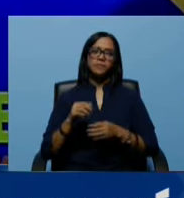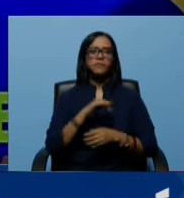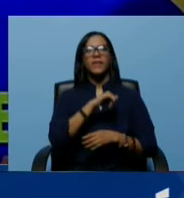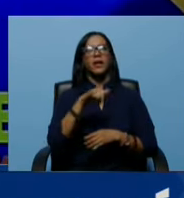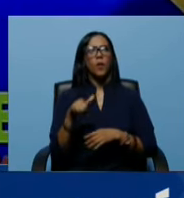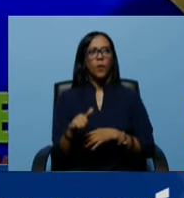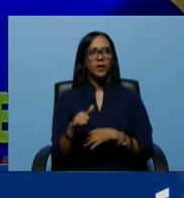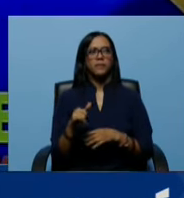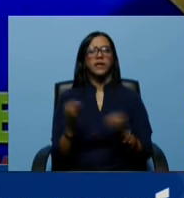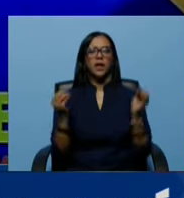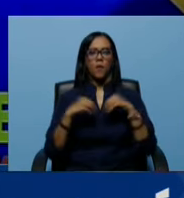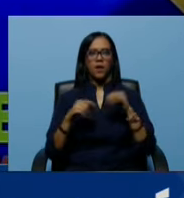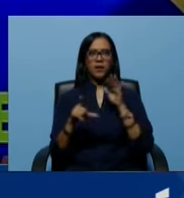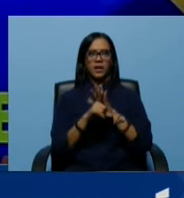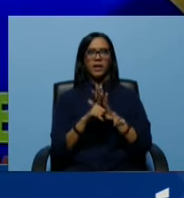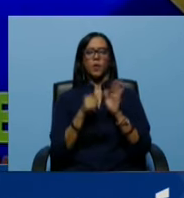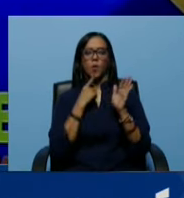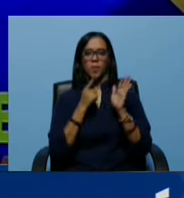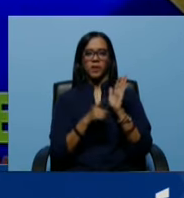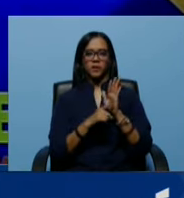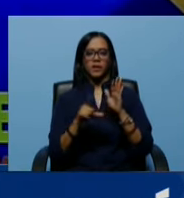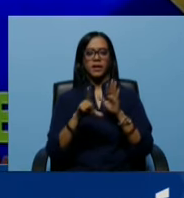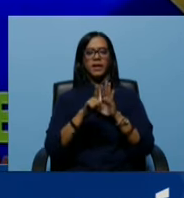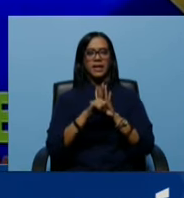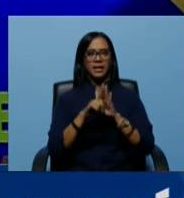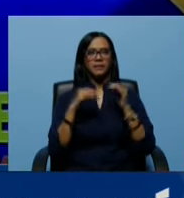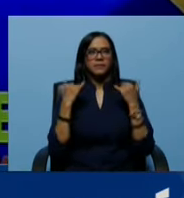Igualmente, de acuerdo a la ley, cumpliendo la ley ya,